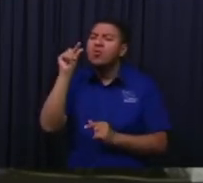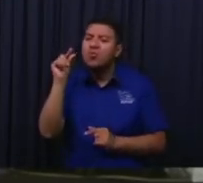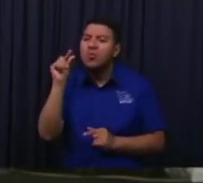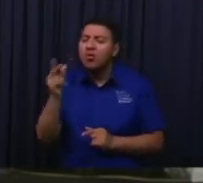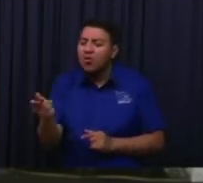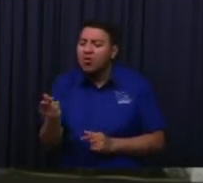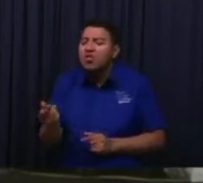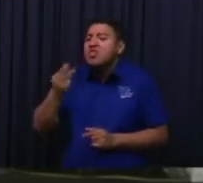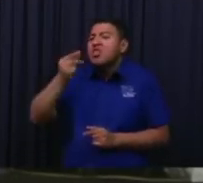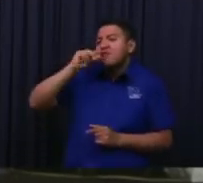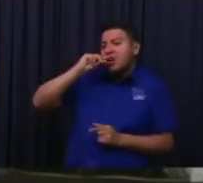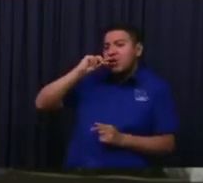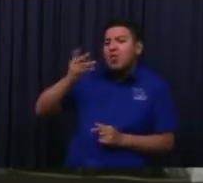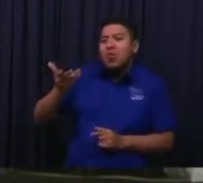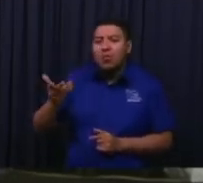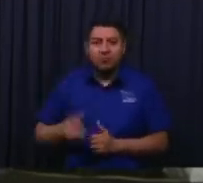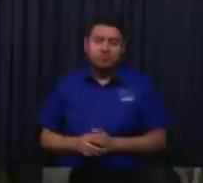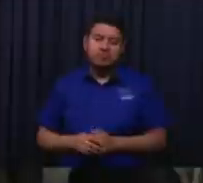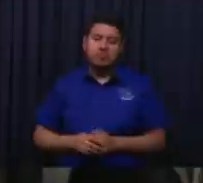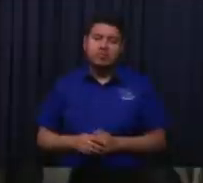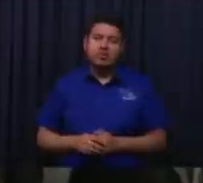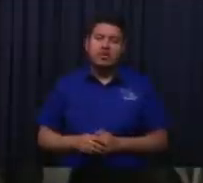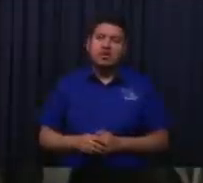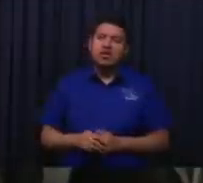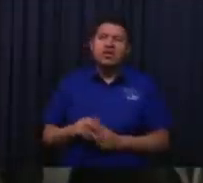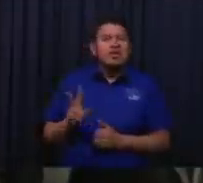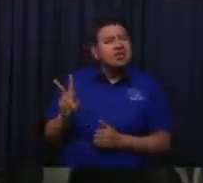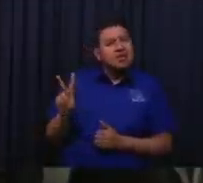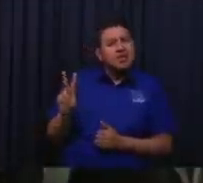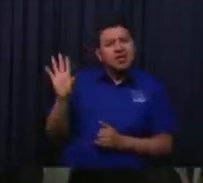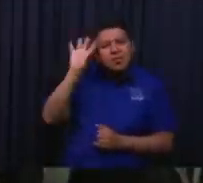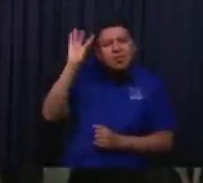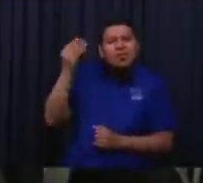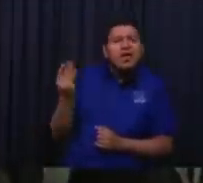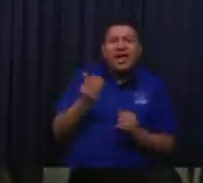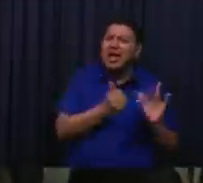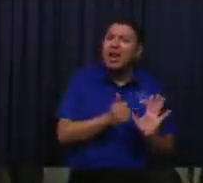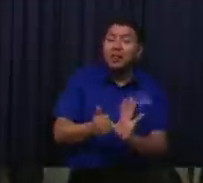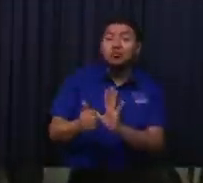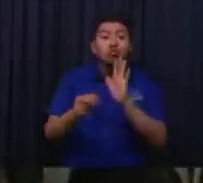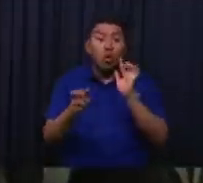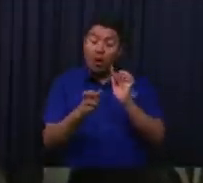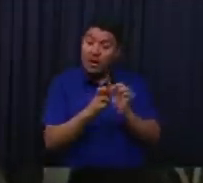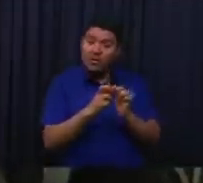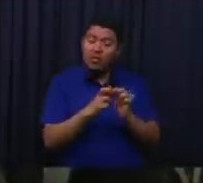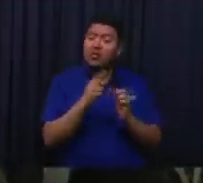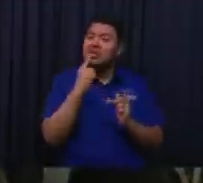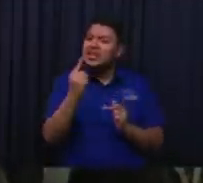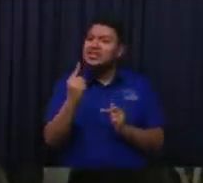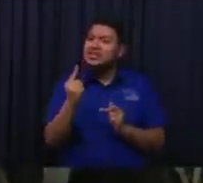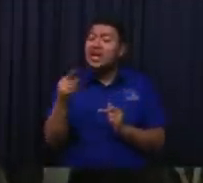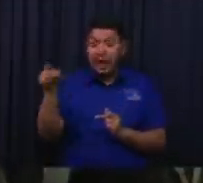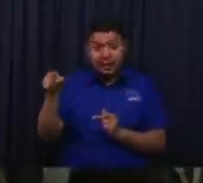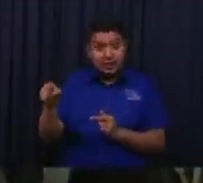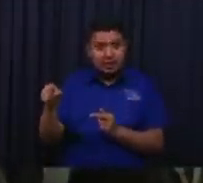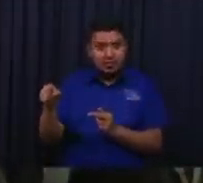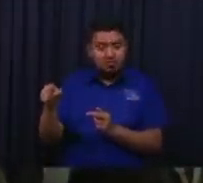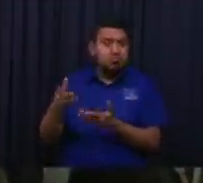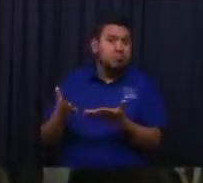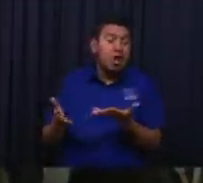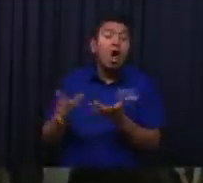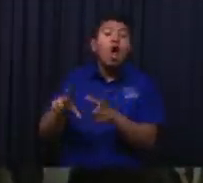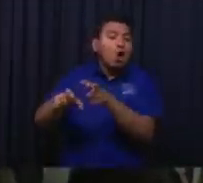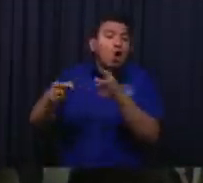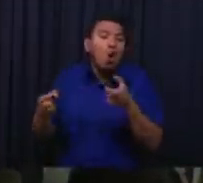apóstol Pablo da esa receta, ¿verdad? Bueno, a mí definitivamente no me atrevería a decirle a usted eso,